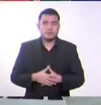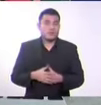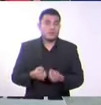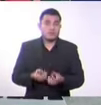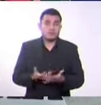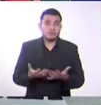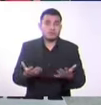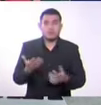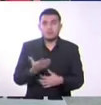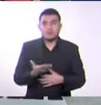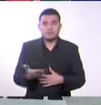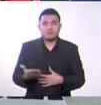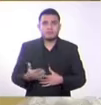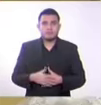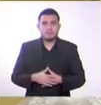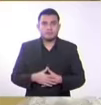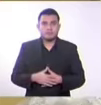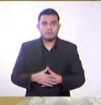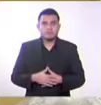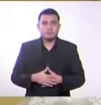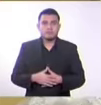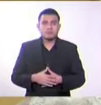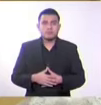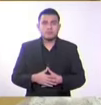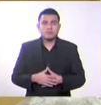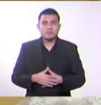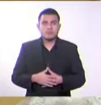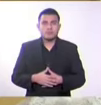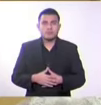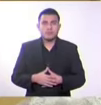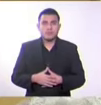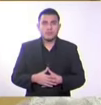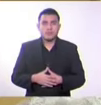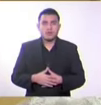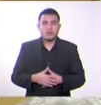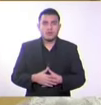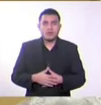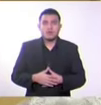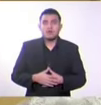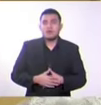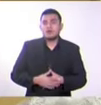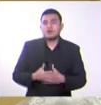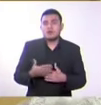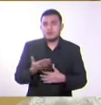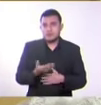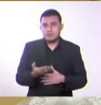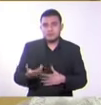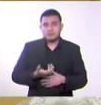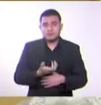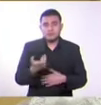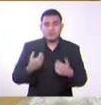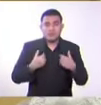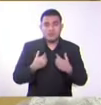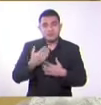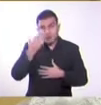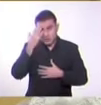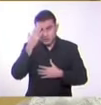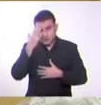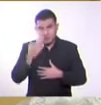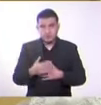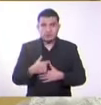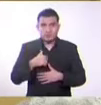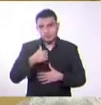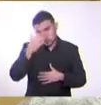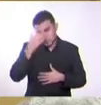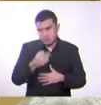no hay en internet? Sí, entonces, uno de los elementos que debemos tener en cuenta, yo creo que